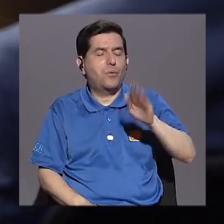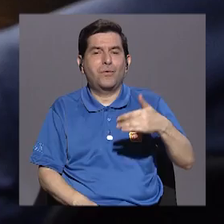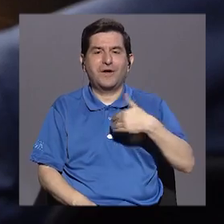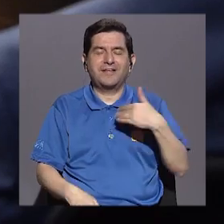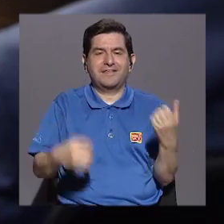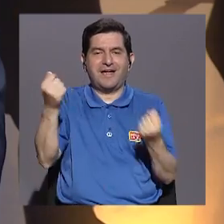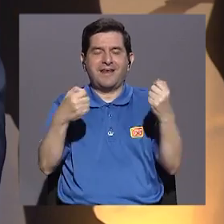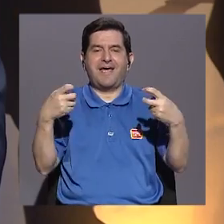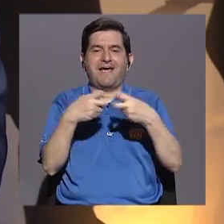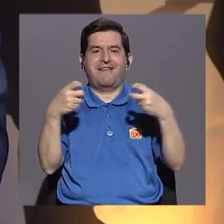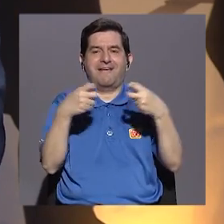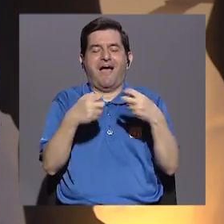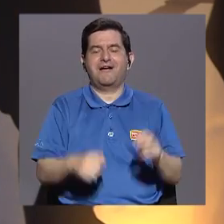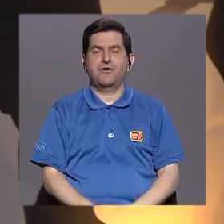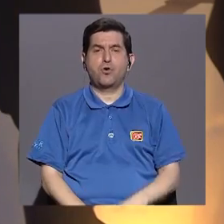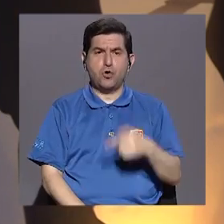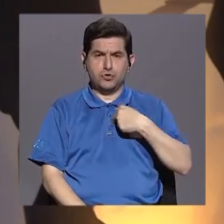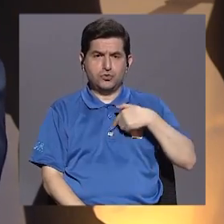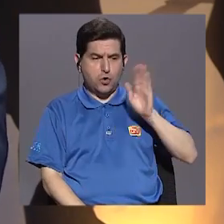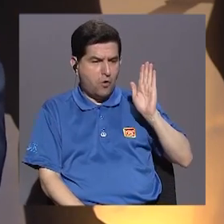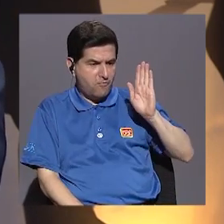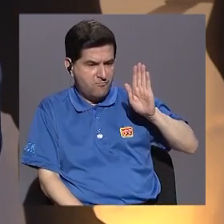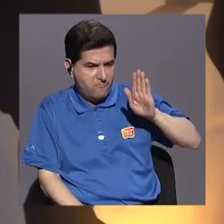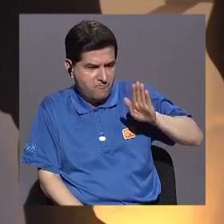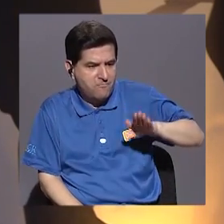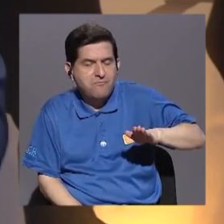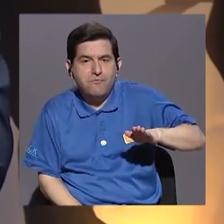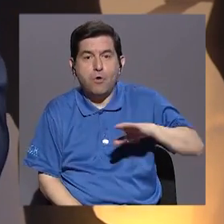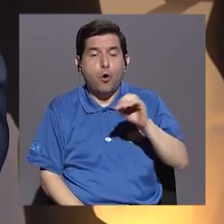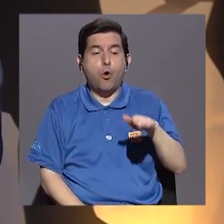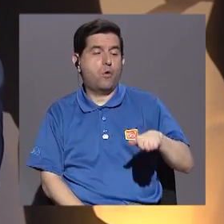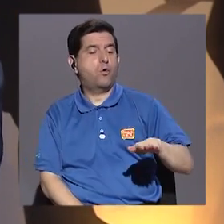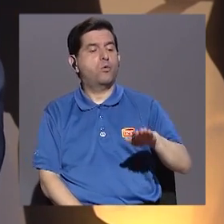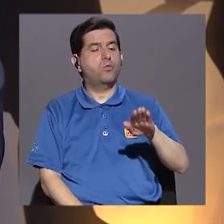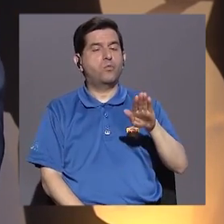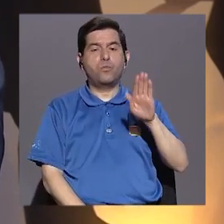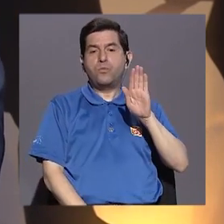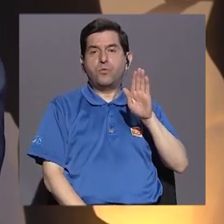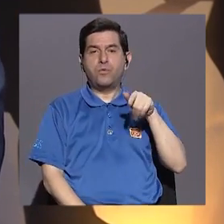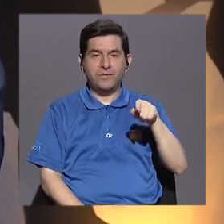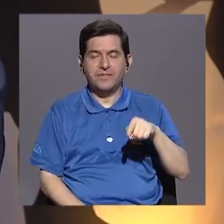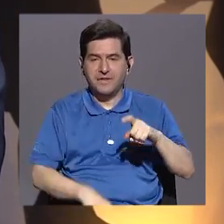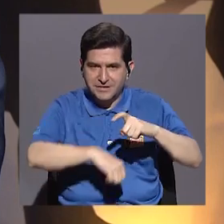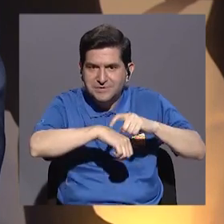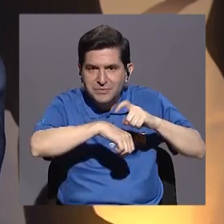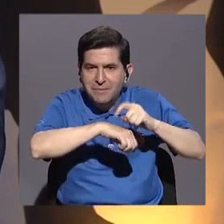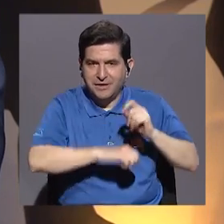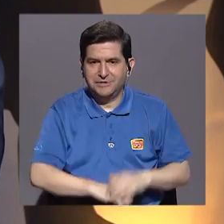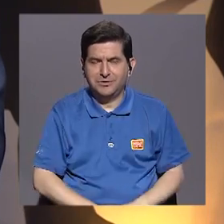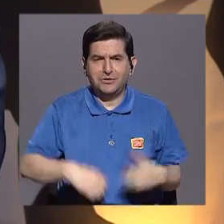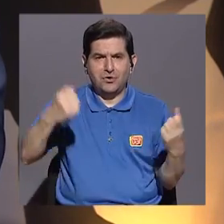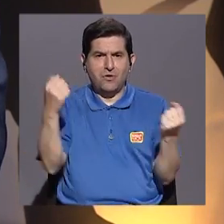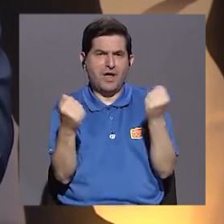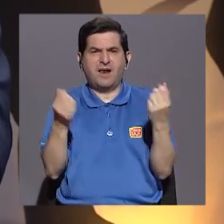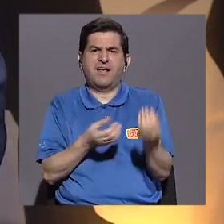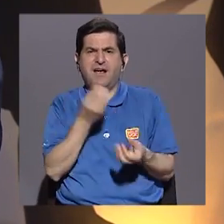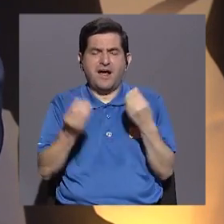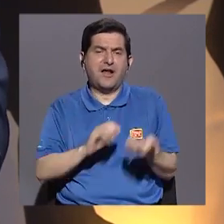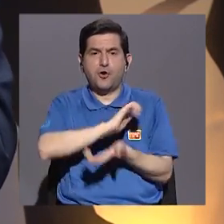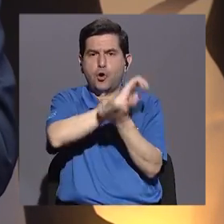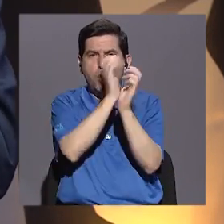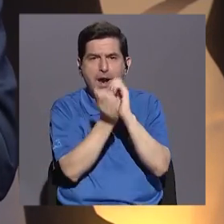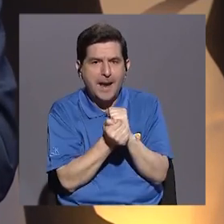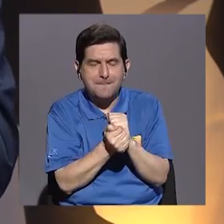vehículo eléctrico entonces cuando yo un bajo o quito el pedal el pie del pedal el vehículo lo que está haciendo es